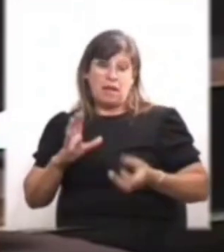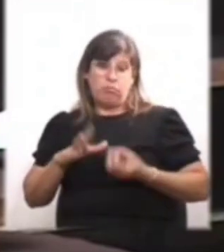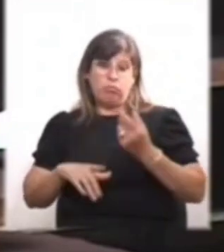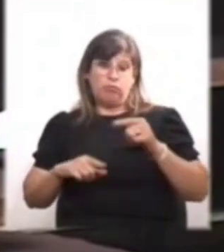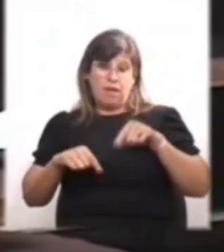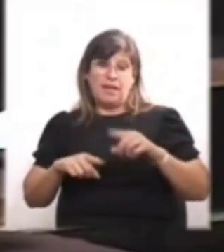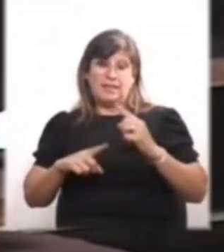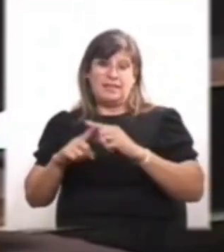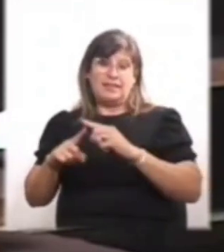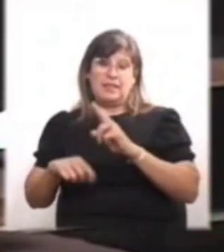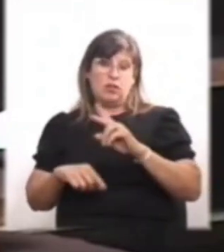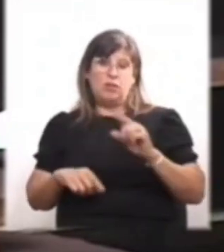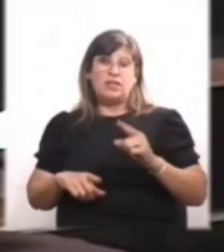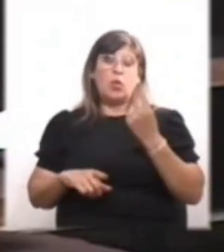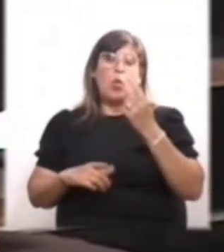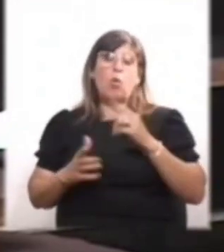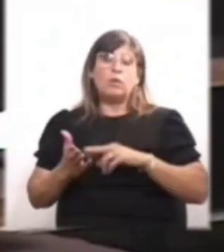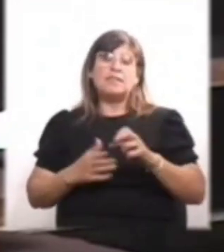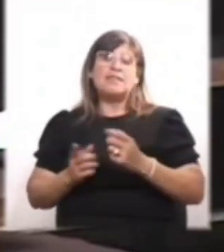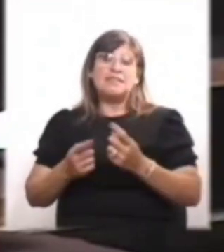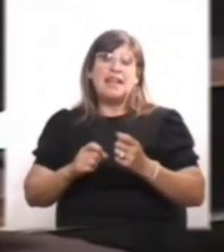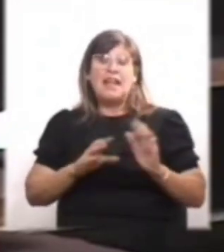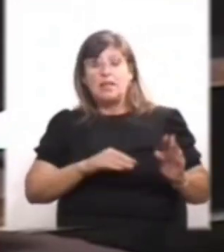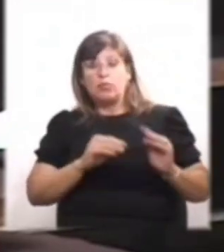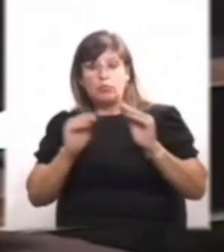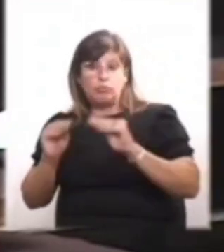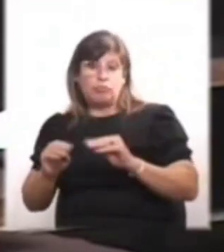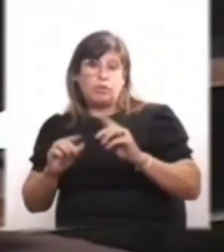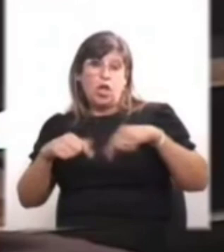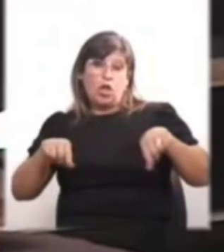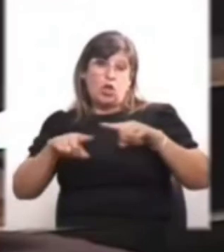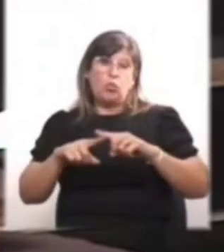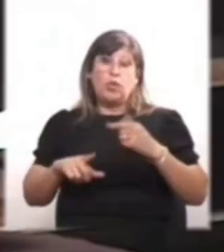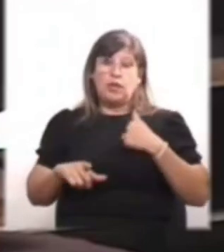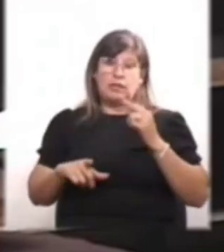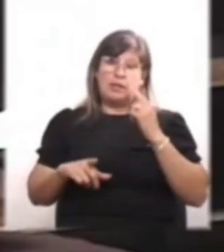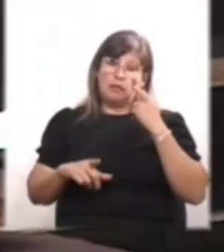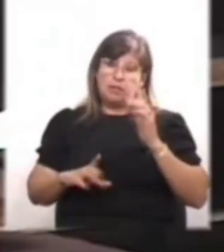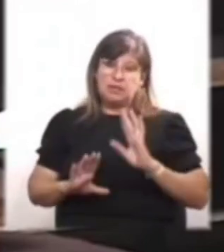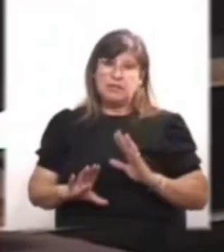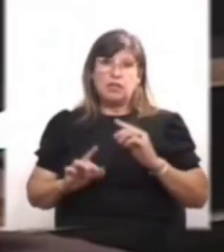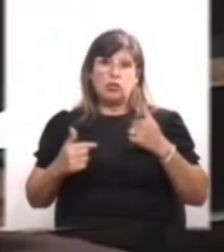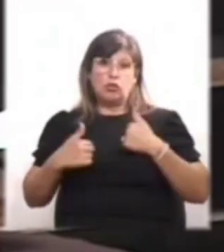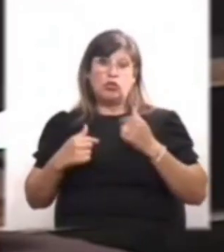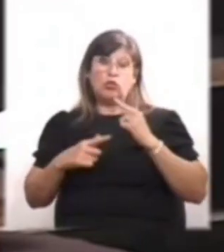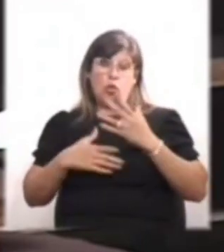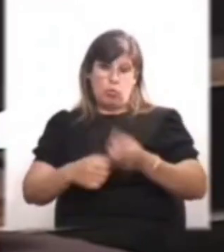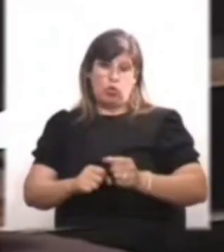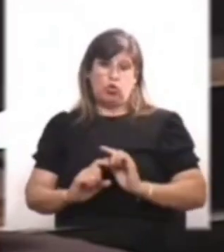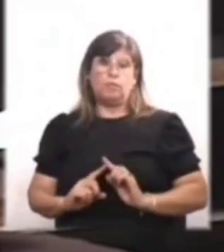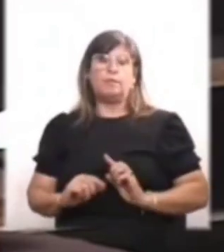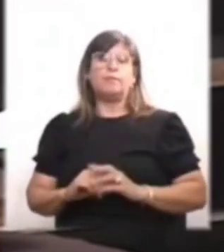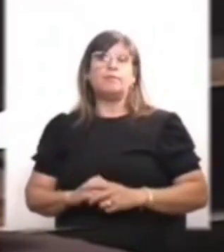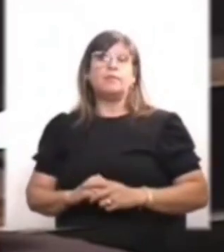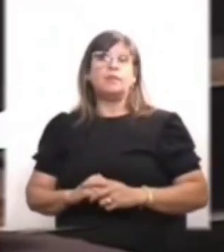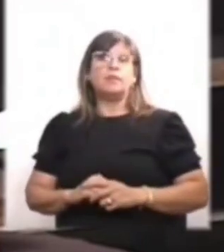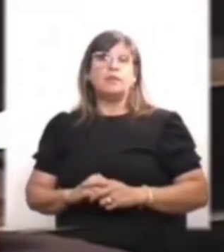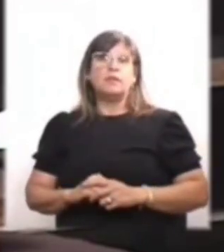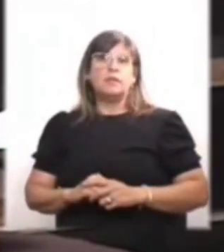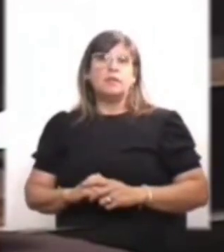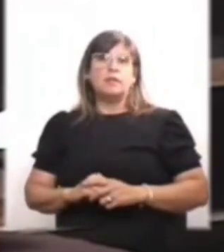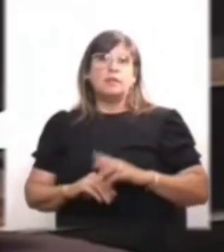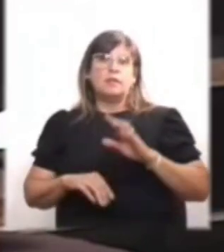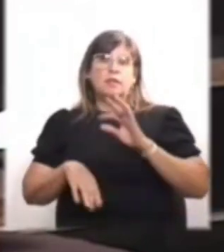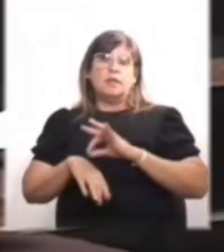XXI, uno de los pasos necesarios es hacer esa transferencia que ustedes están considerando y que yo como académico apoyo. El